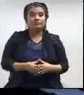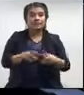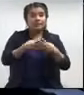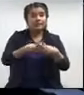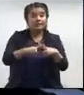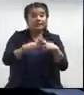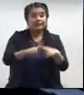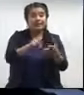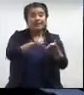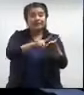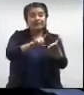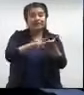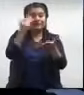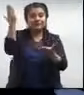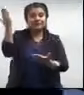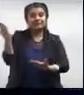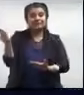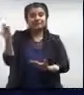Se abre a votación.